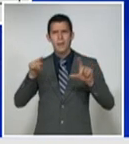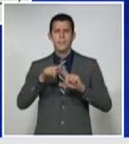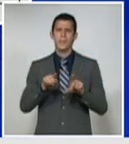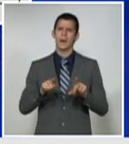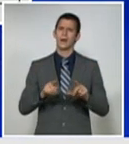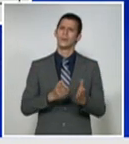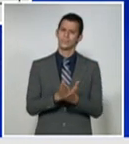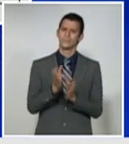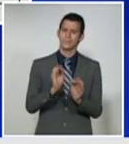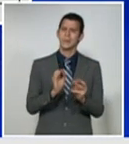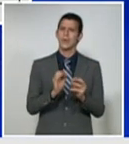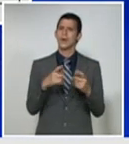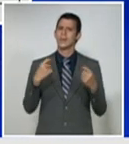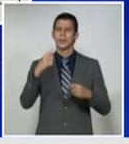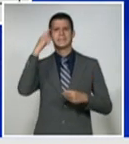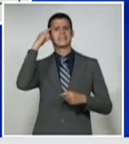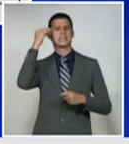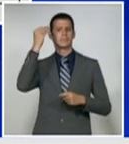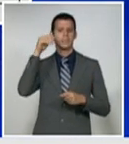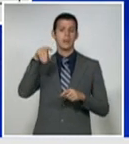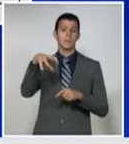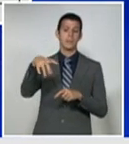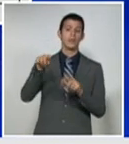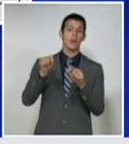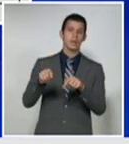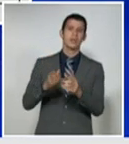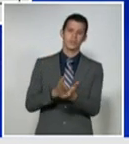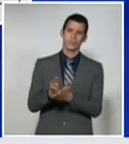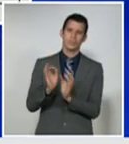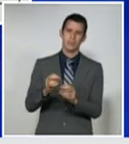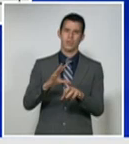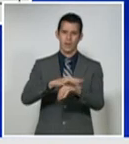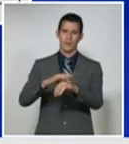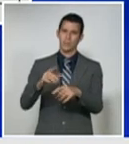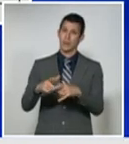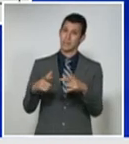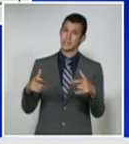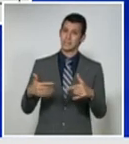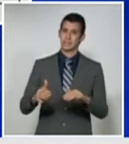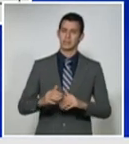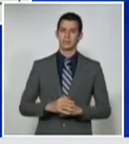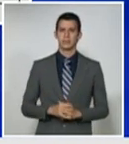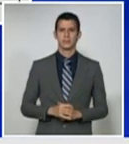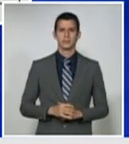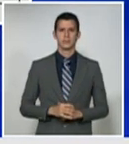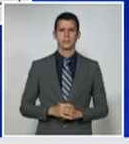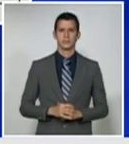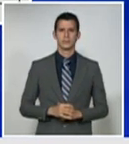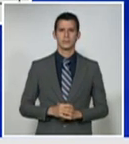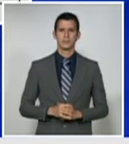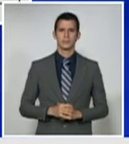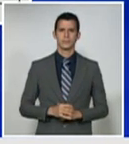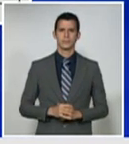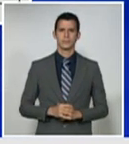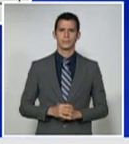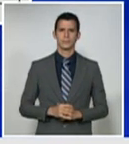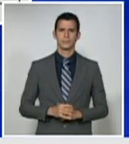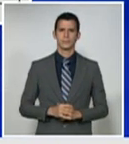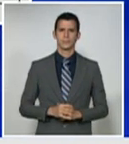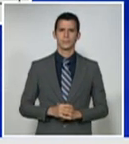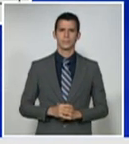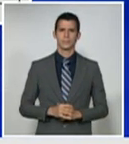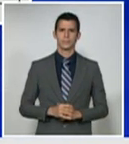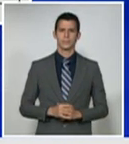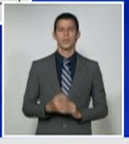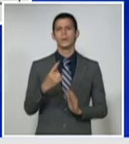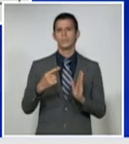elevadas, pero una curva que va descendiendo. Aunque donde le queda la mayor transmisión